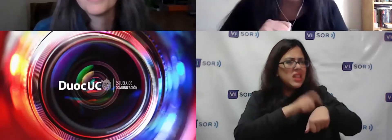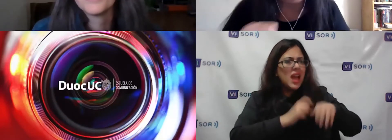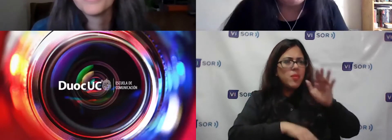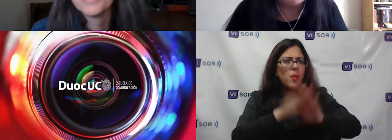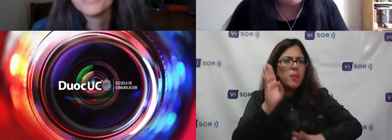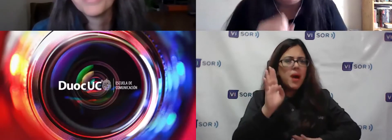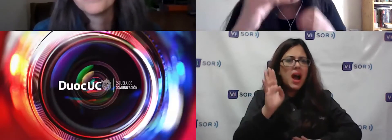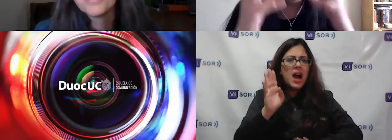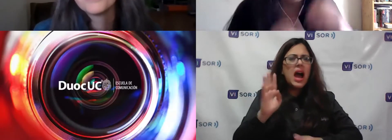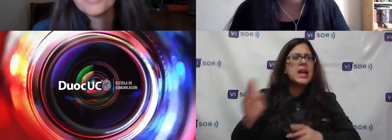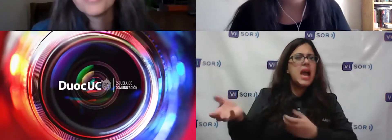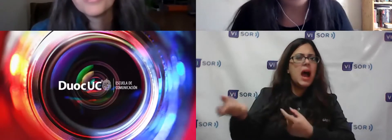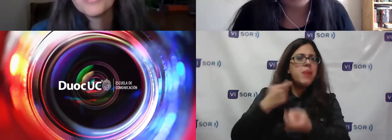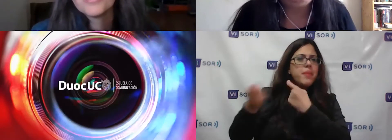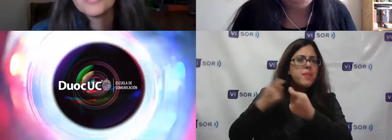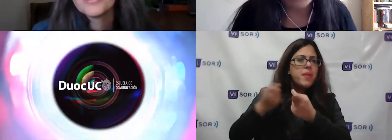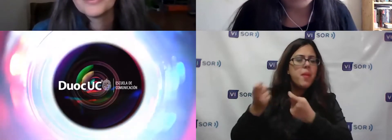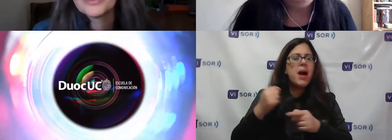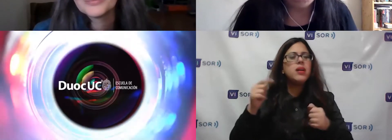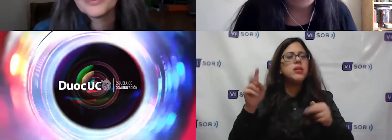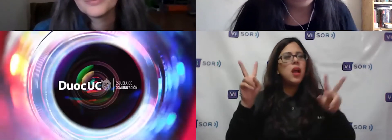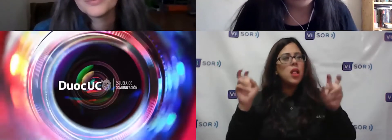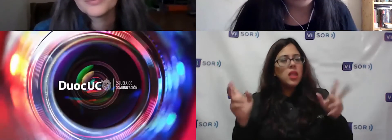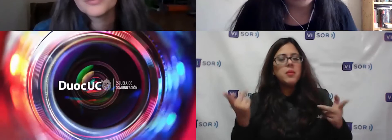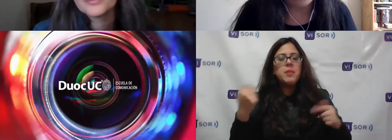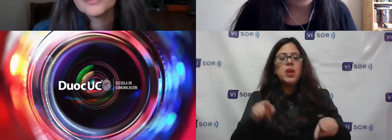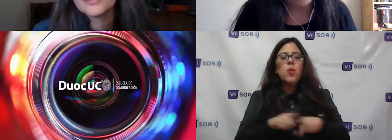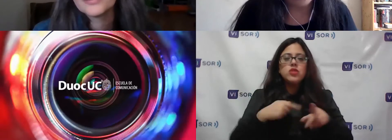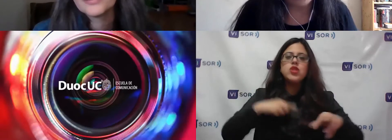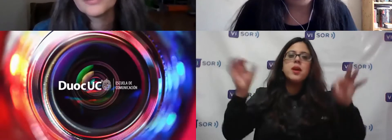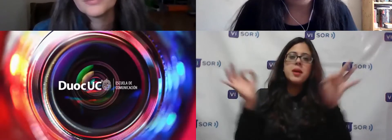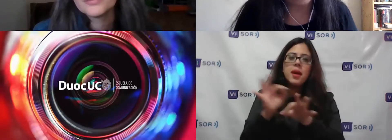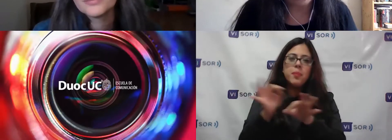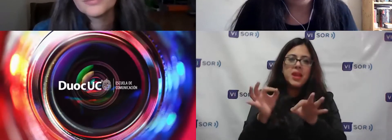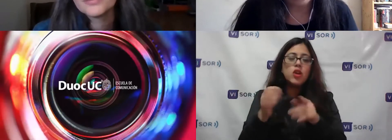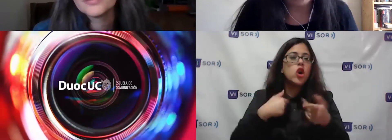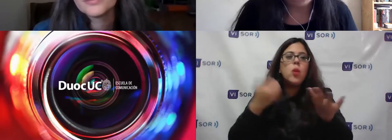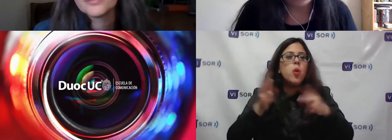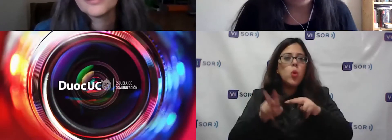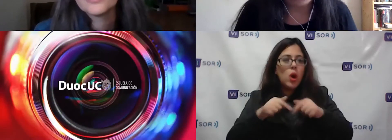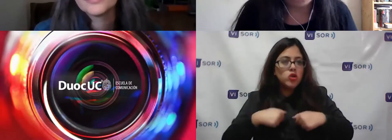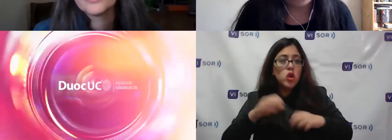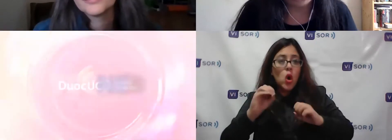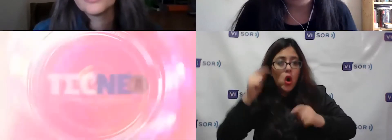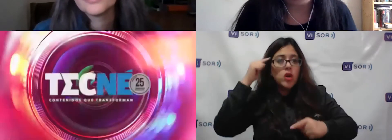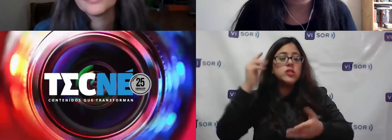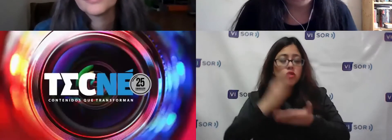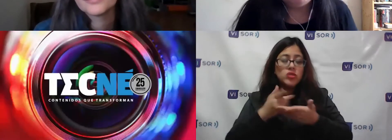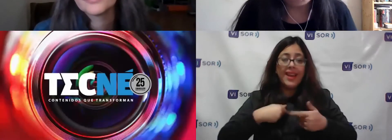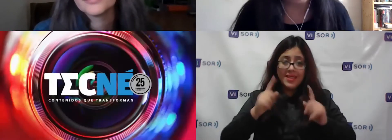cuestiona bueno así es y lo es todo el error pero al final me explico y como me alimentos o son decisiones que yo tengo que tomar